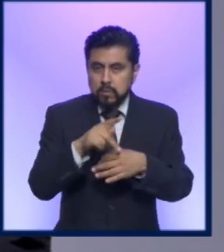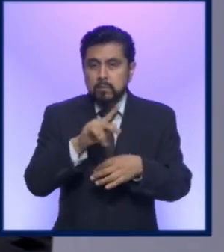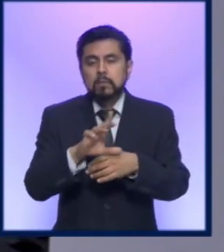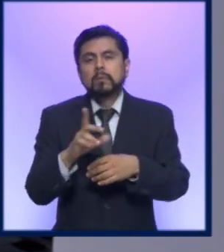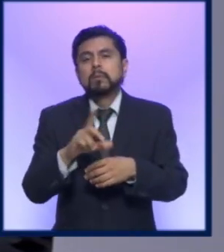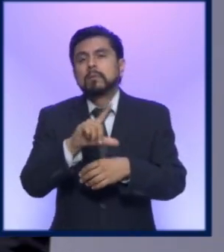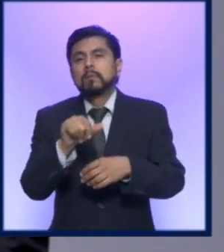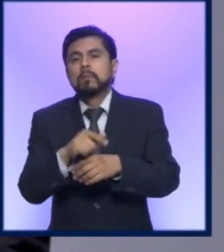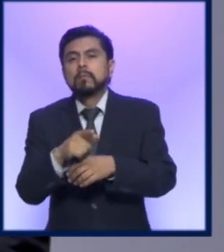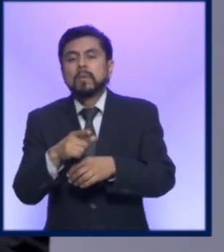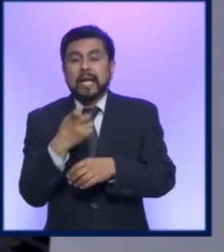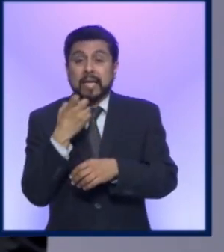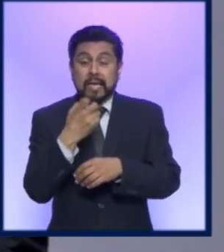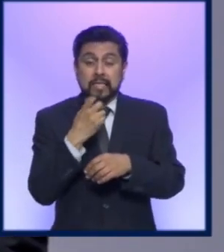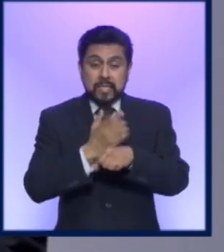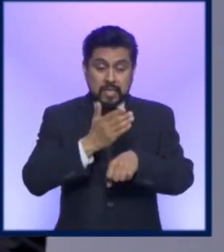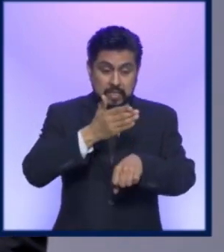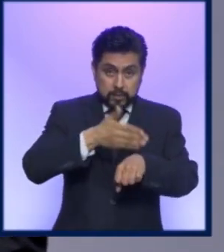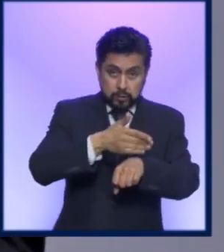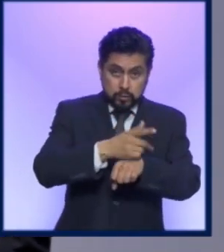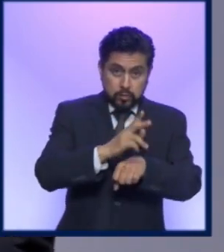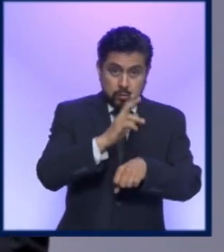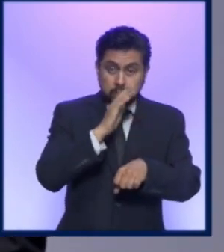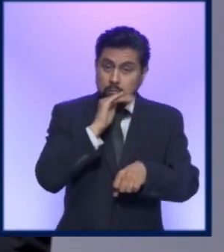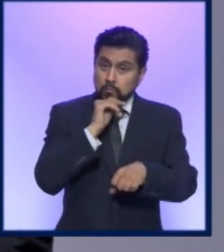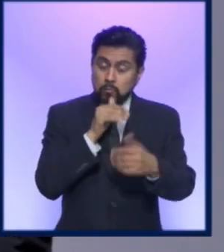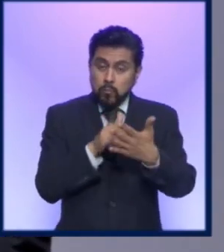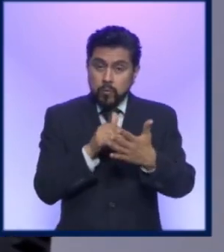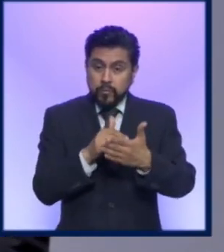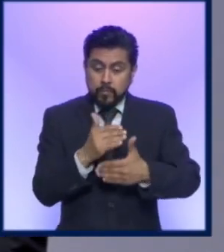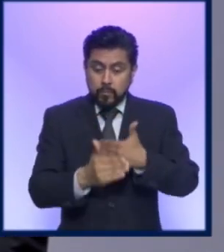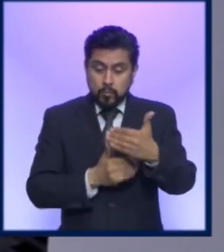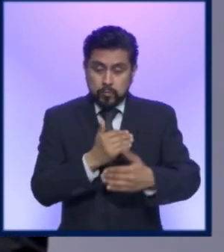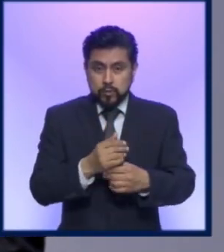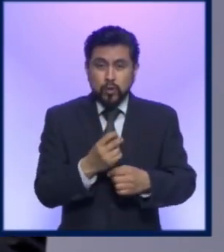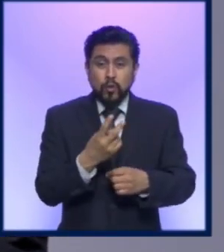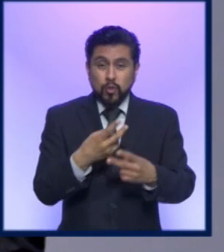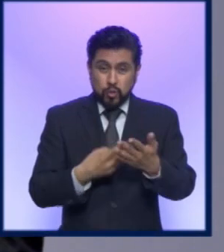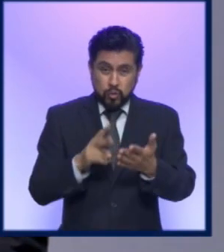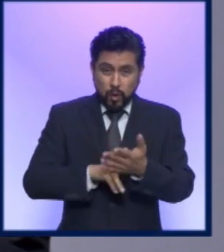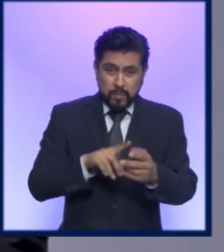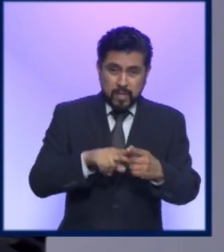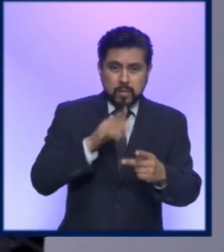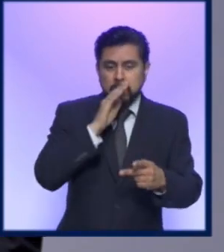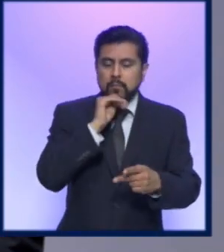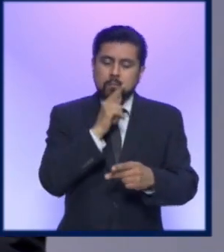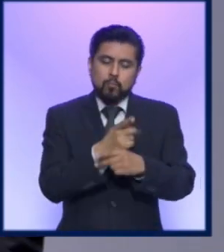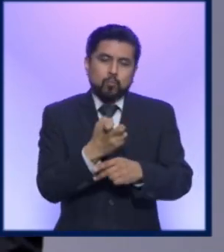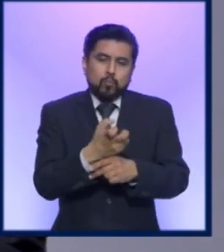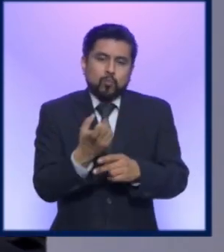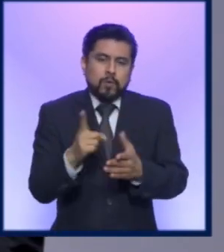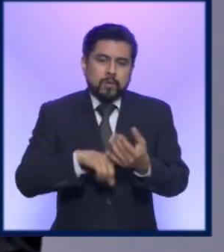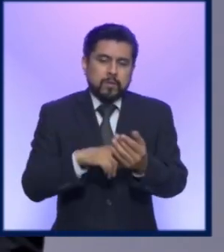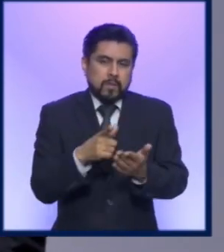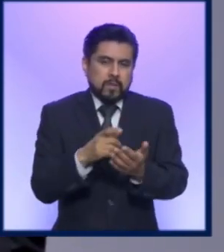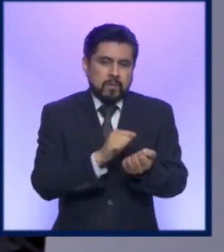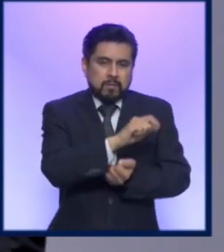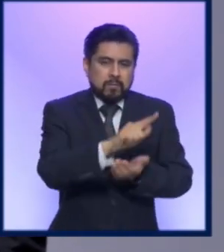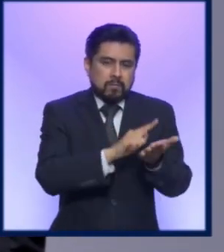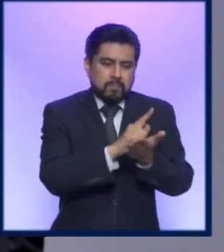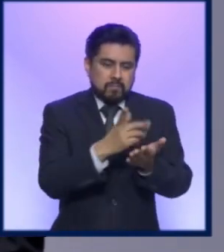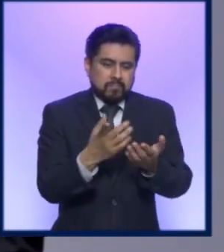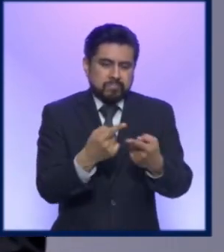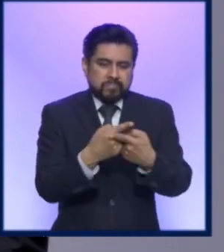eh Esa sanción de inhabilitación por dos procesos electorales subsecuentes no se ajustaba a la regularidad constitucional y en ese